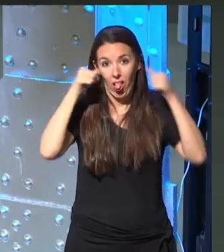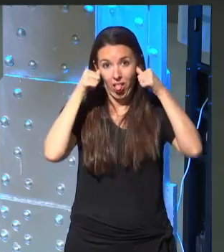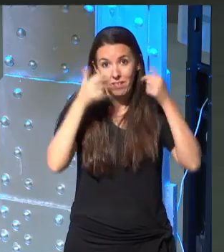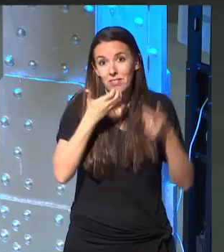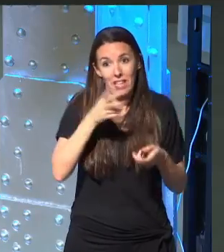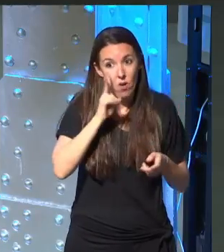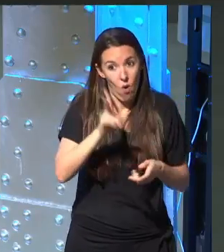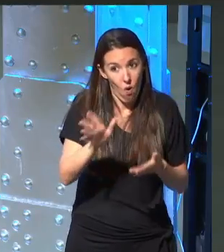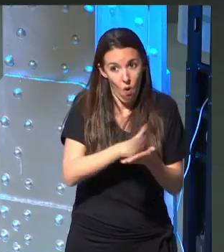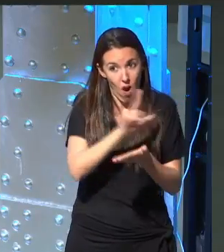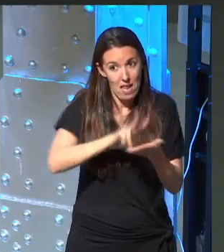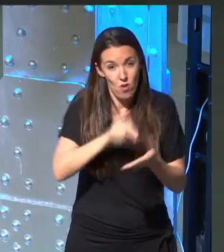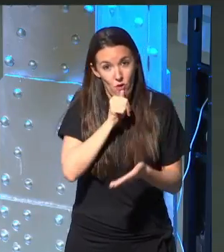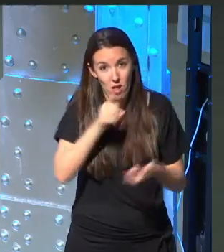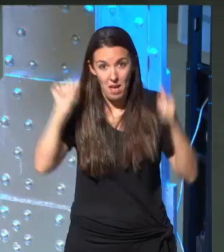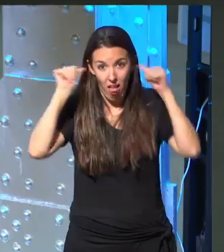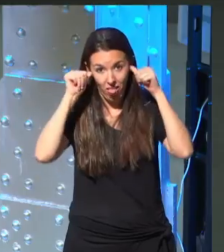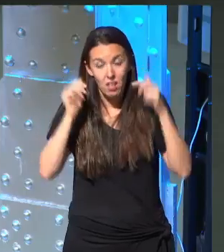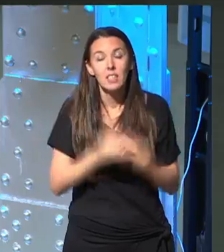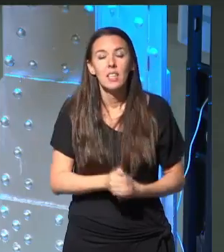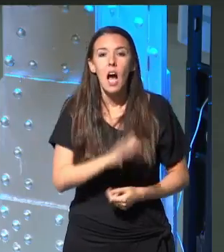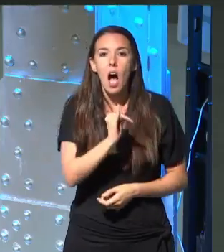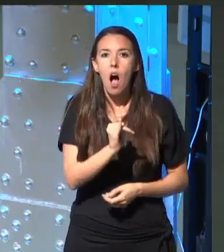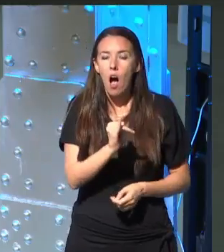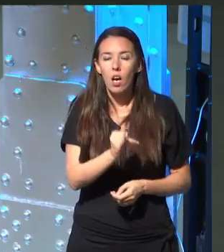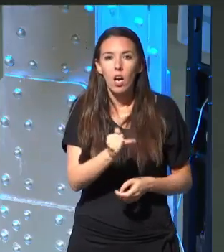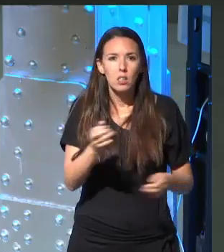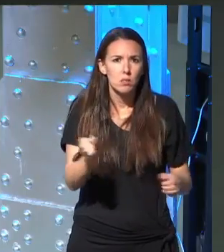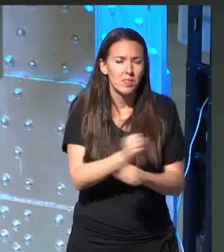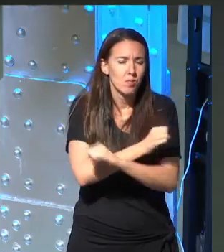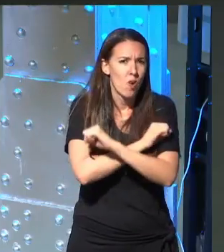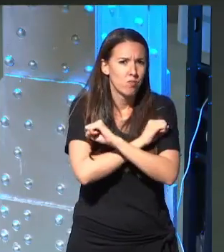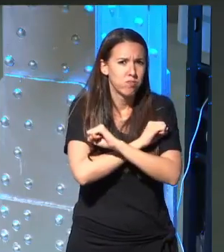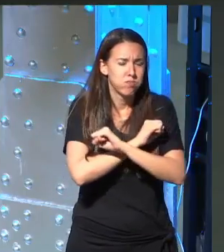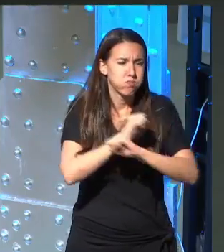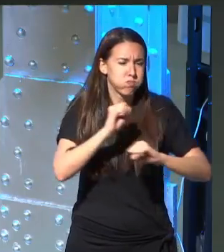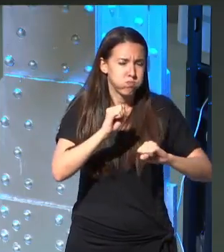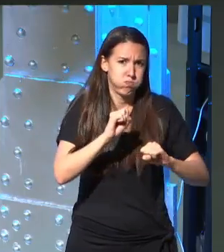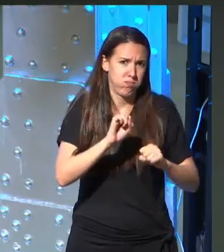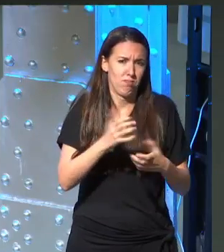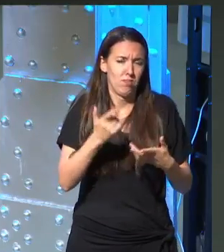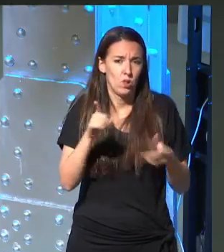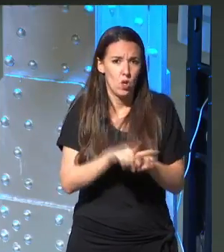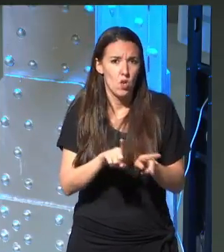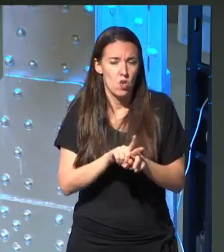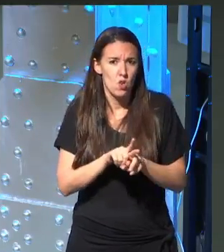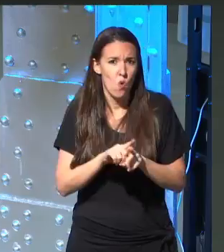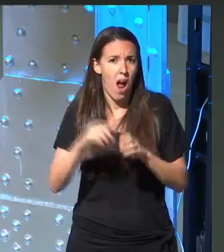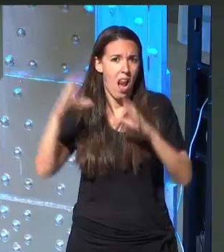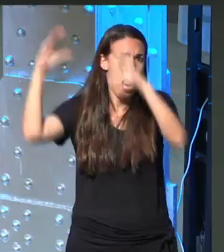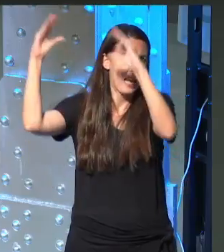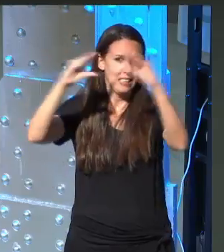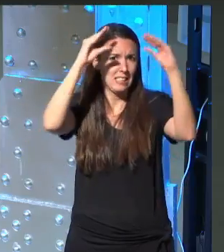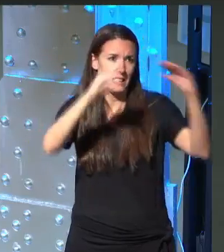final de Watchmen es que pues hay un grandísimo atentado, una especie de invasión